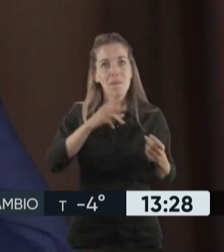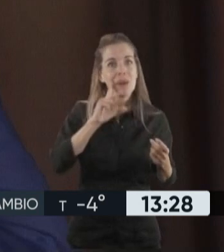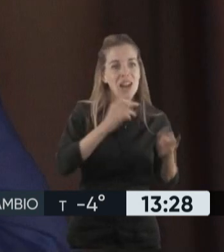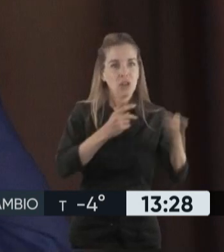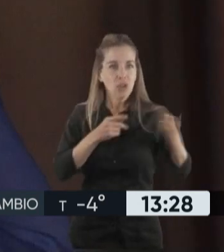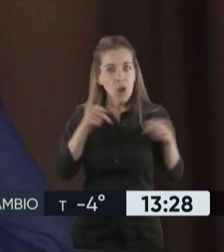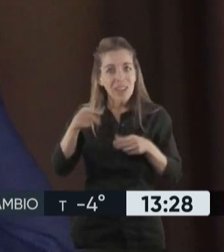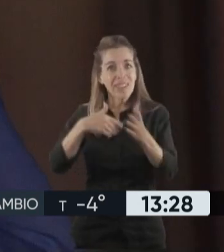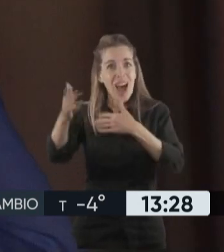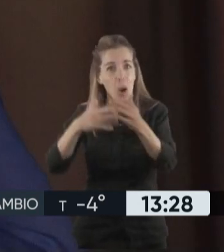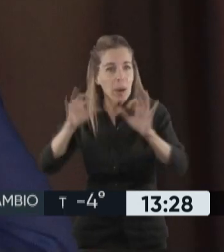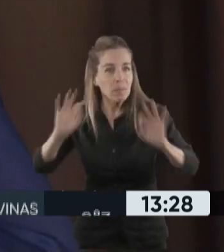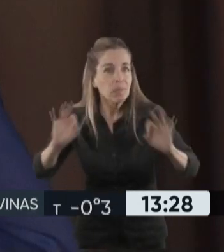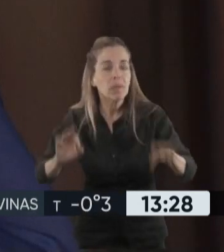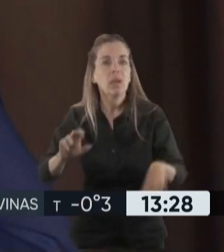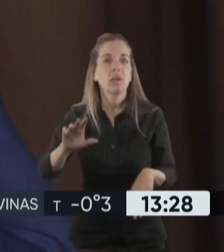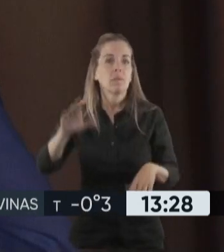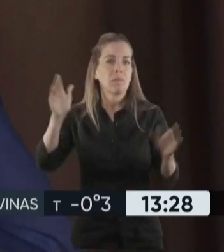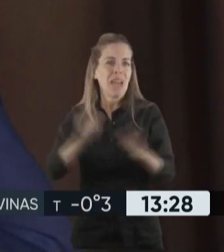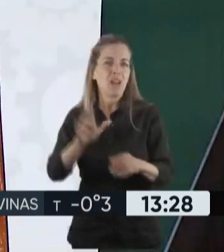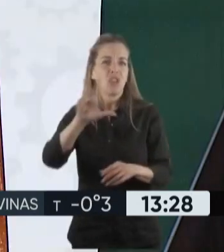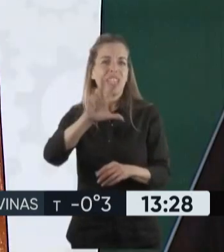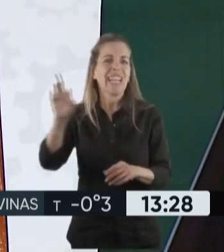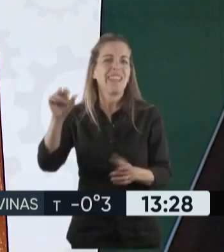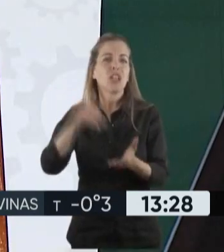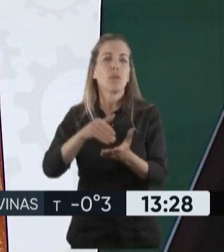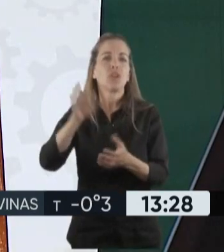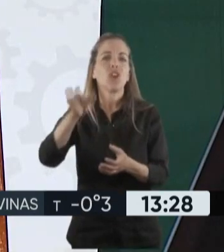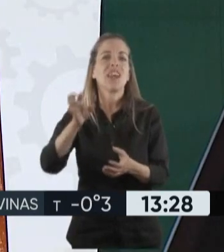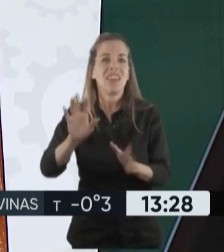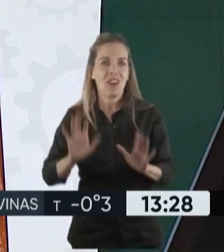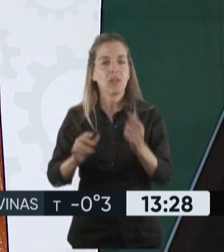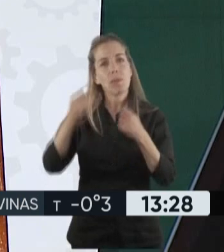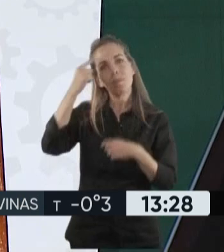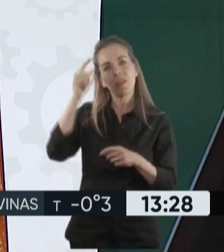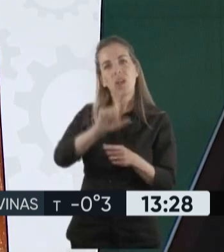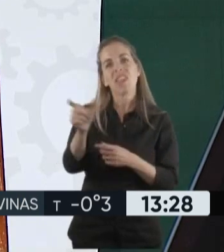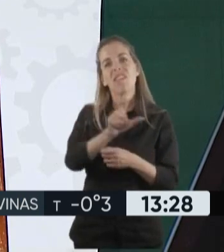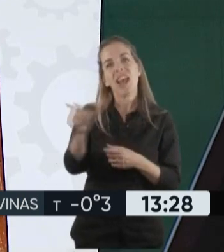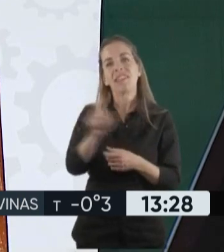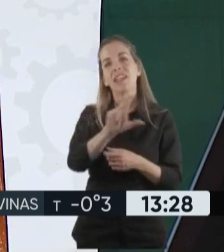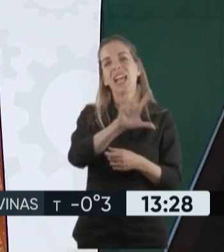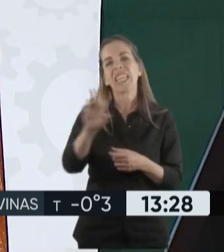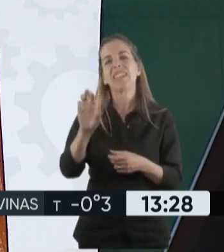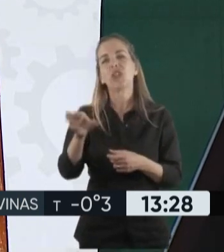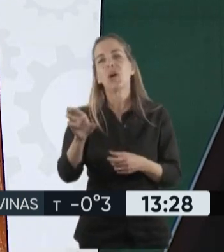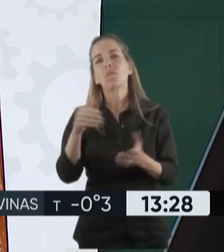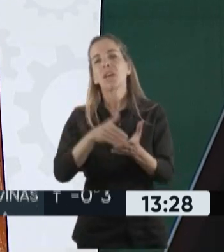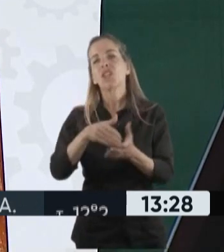obra costó poco más de 300 millones de dólares. ¿Quién se quedaba con los 300 millones de dólares esos?